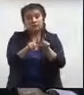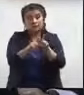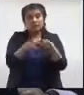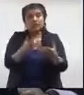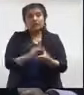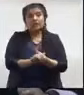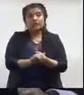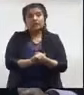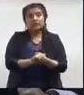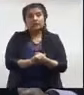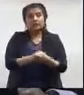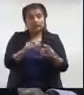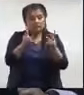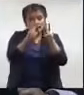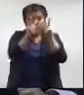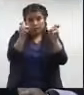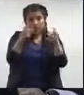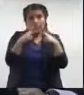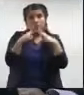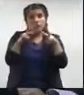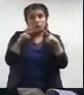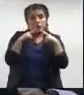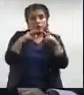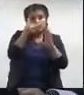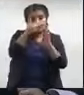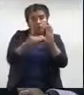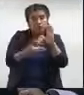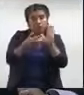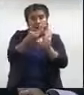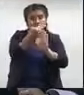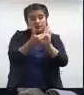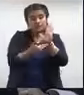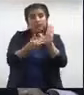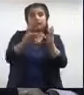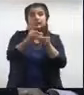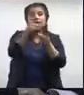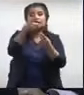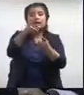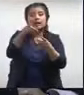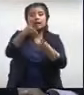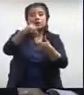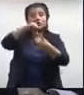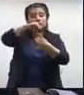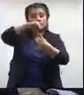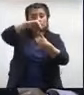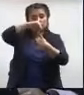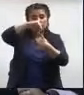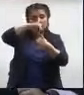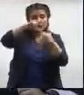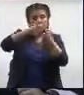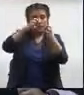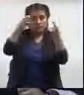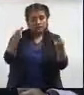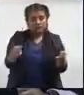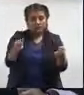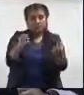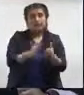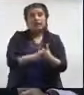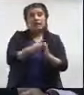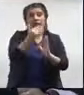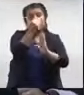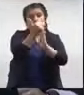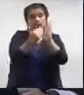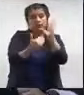y además fuentes noticiosas que deban publicarse en el Diario de Centroamérica de acuerdo a los